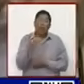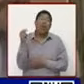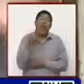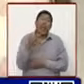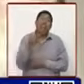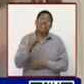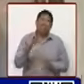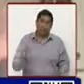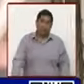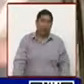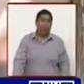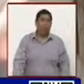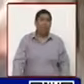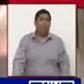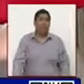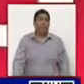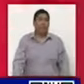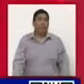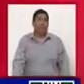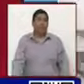realidad.